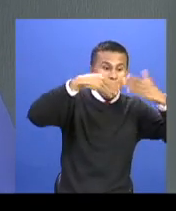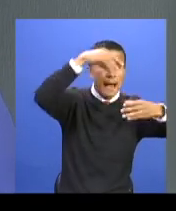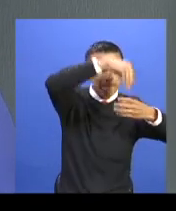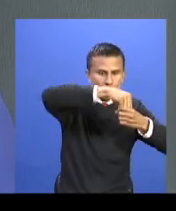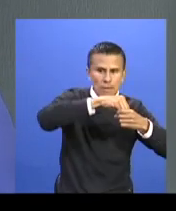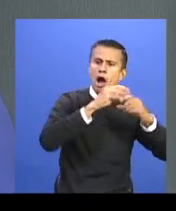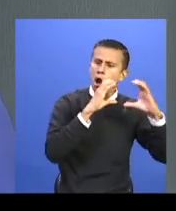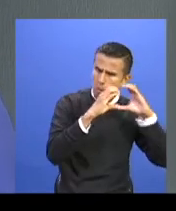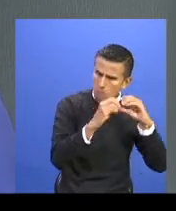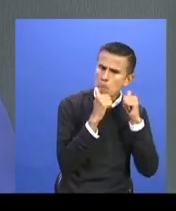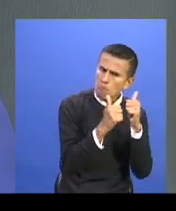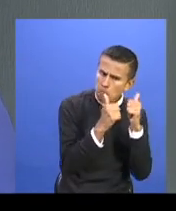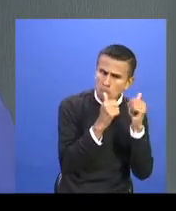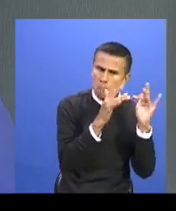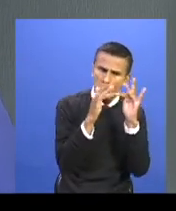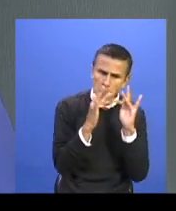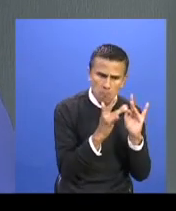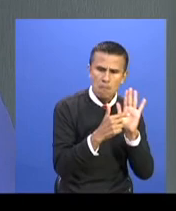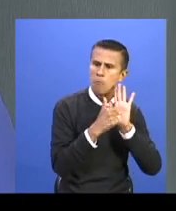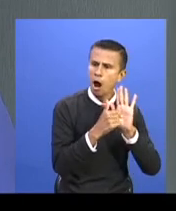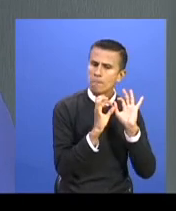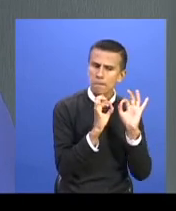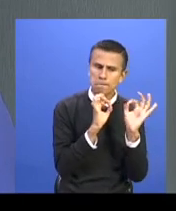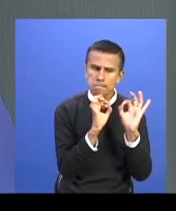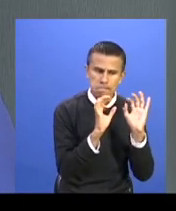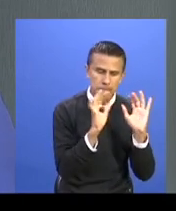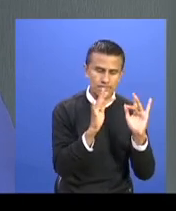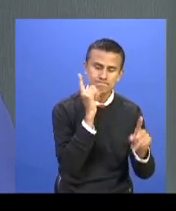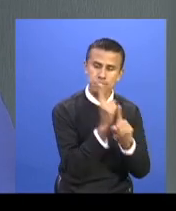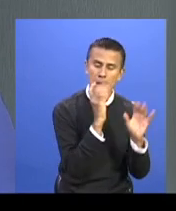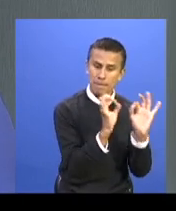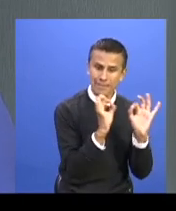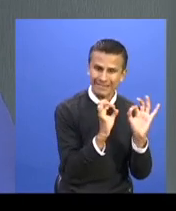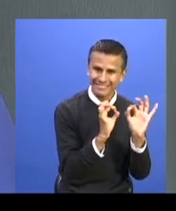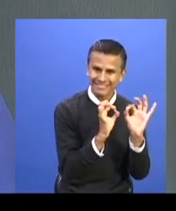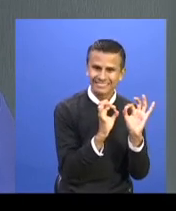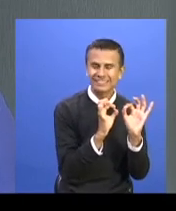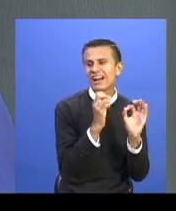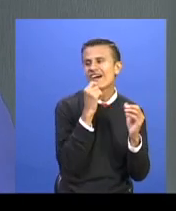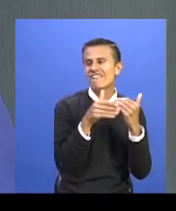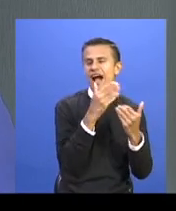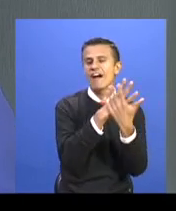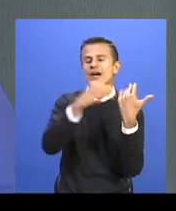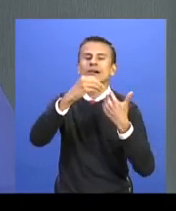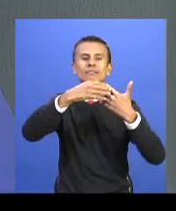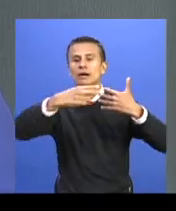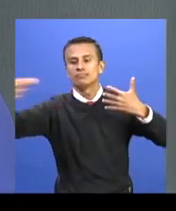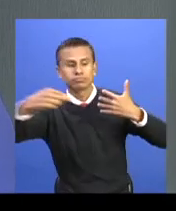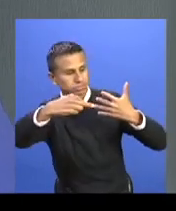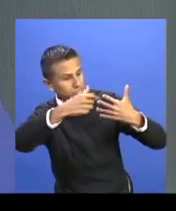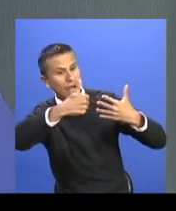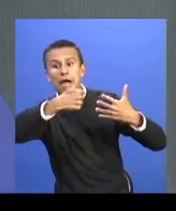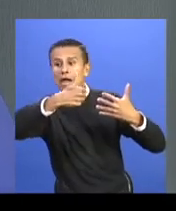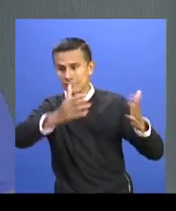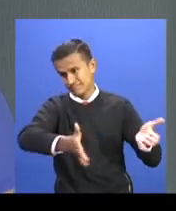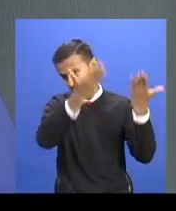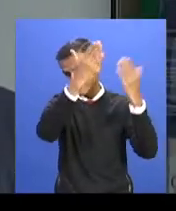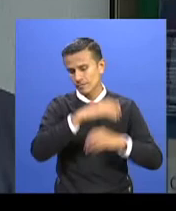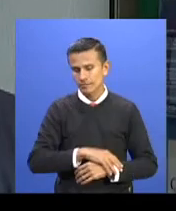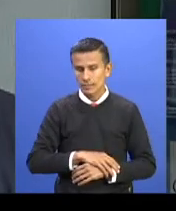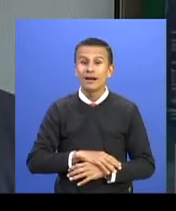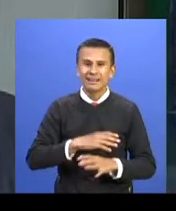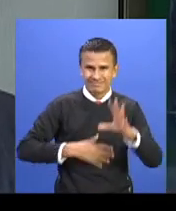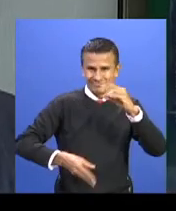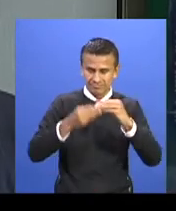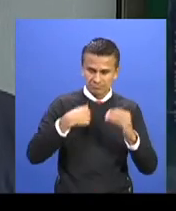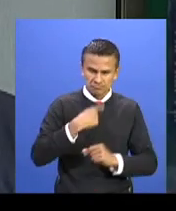ella llevan una buena comunicación y tienen un modelo acertado, la que van a reflejar a su entorno es una buena cosa. Y me